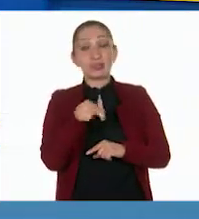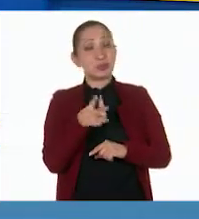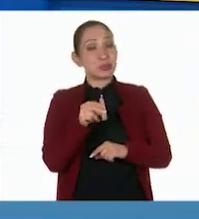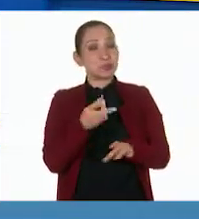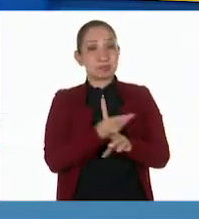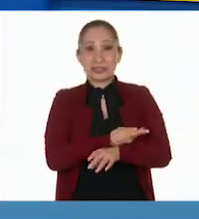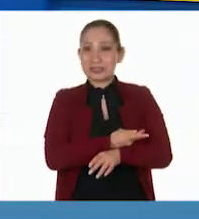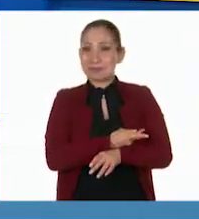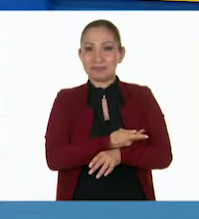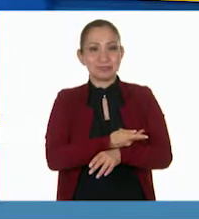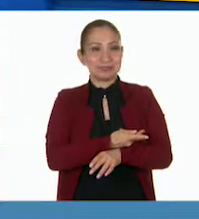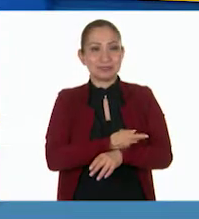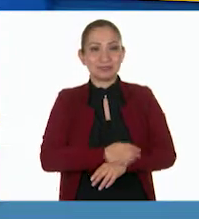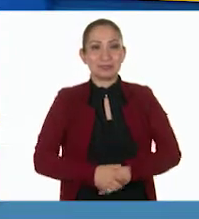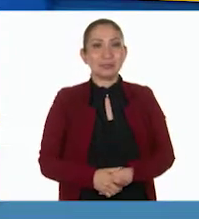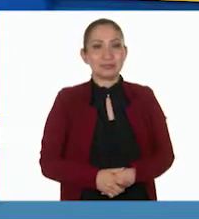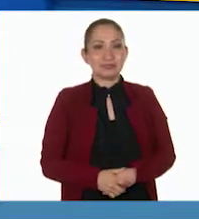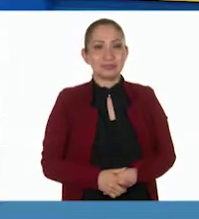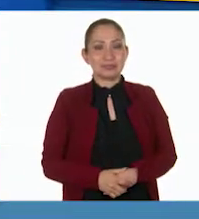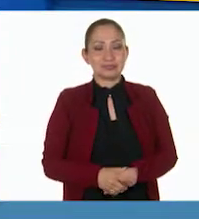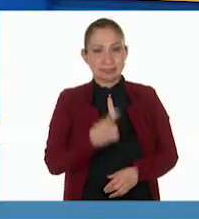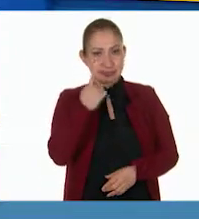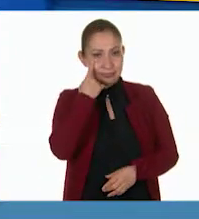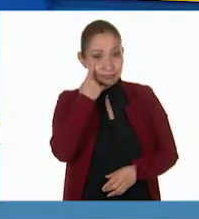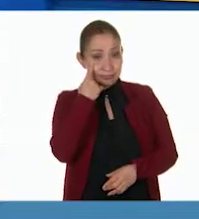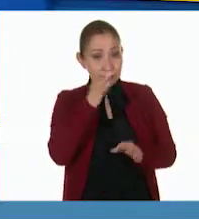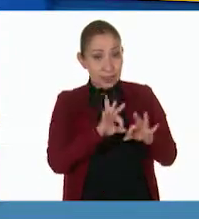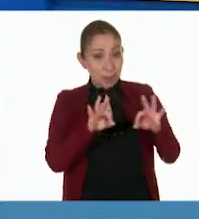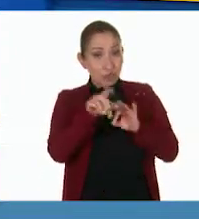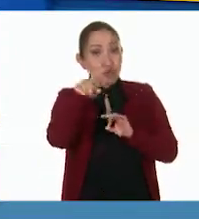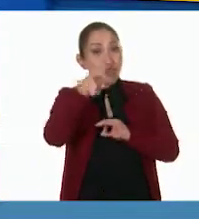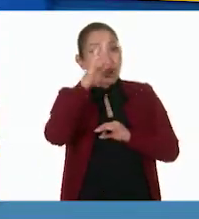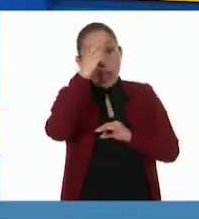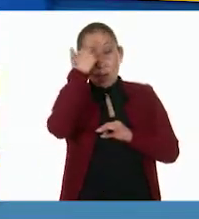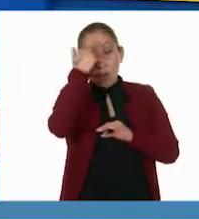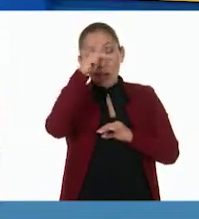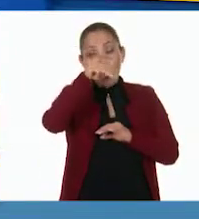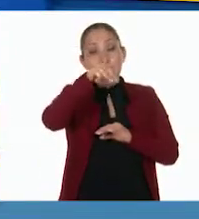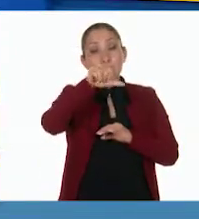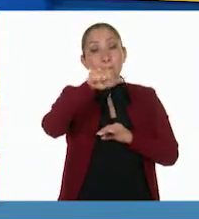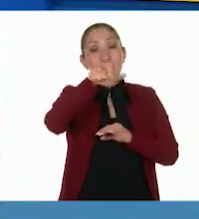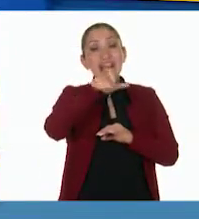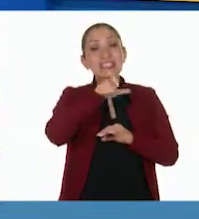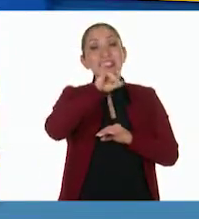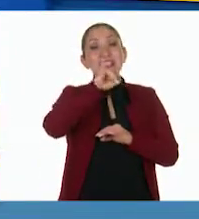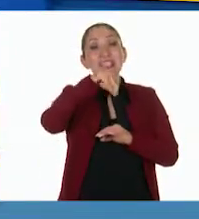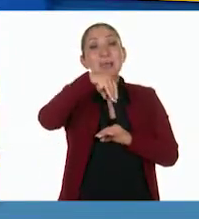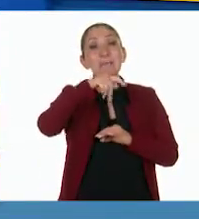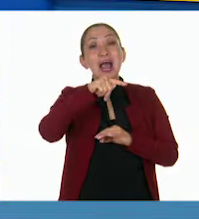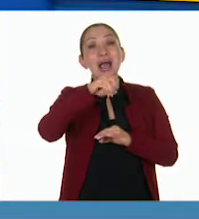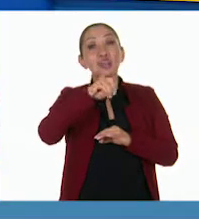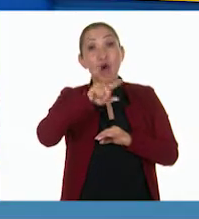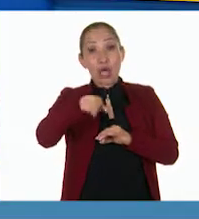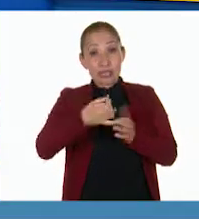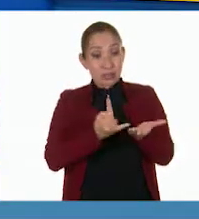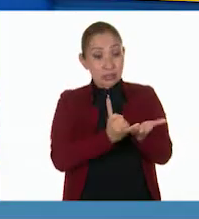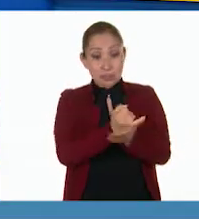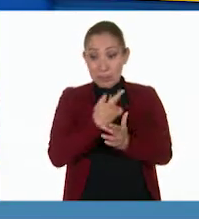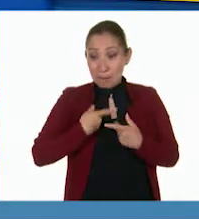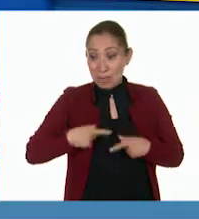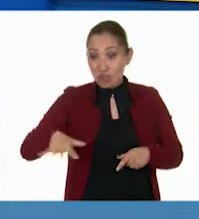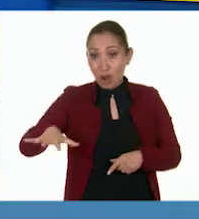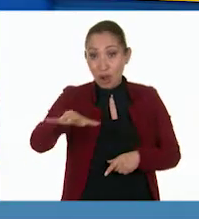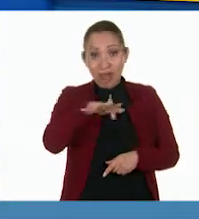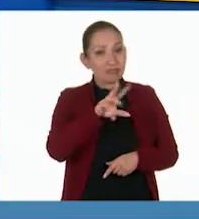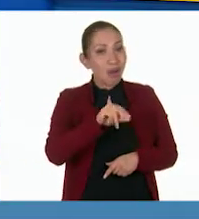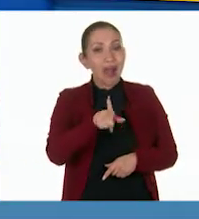pasó. Es importante que allá en casa recuerden que el Maximato no es una democracia, sino que se trató de